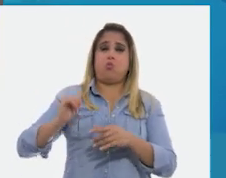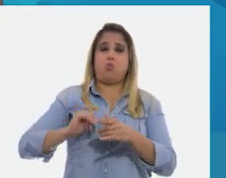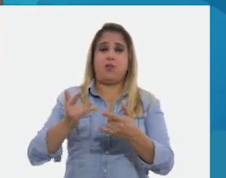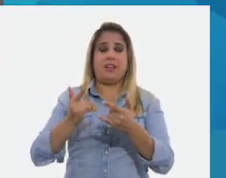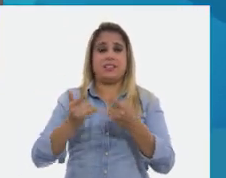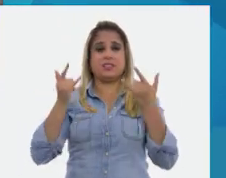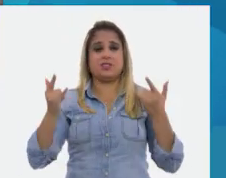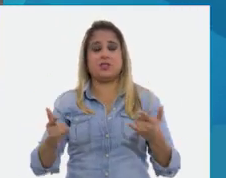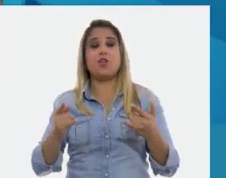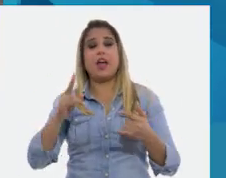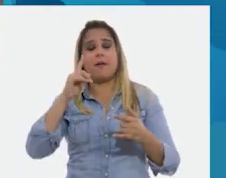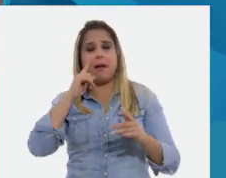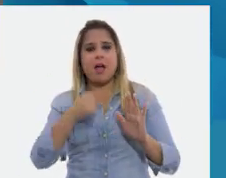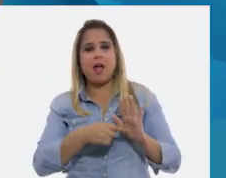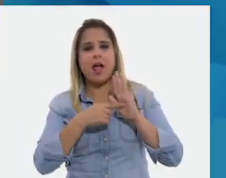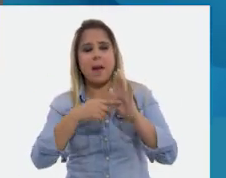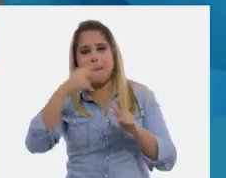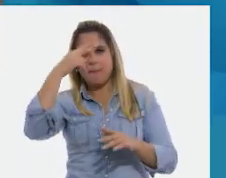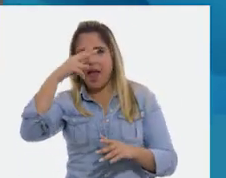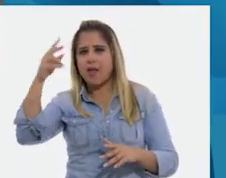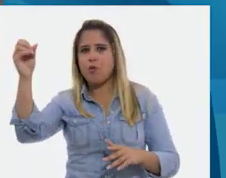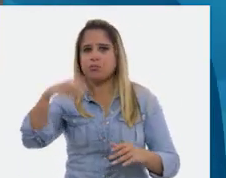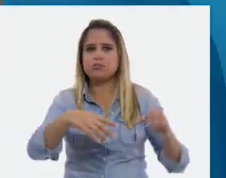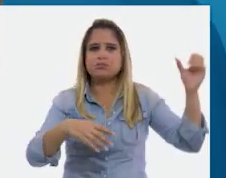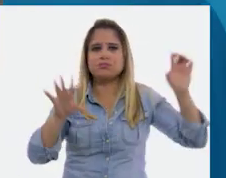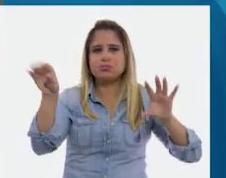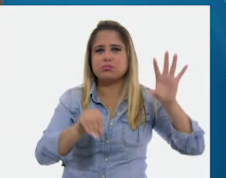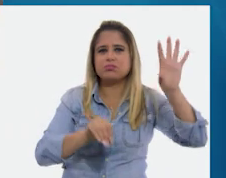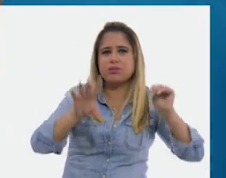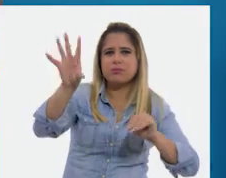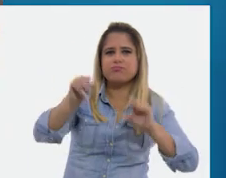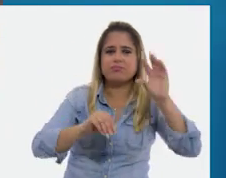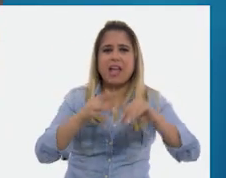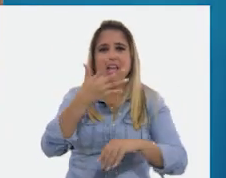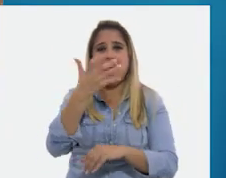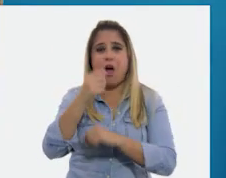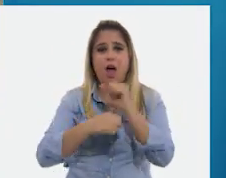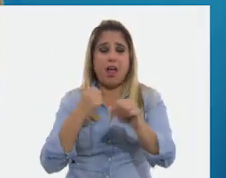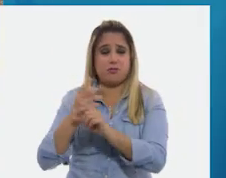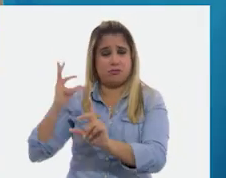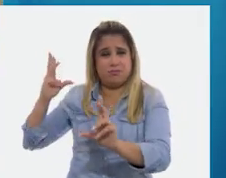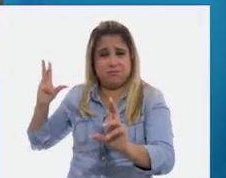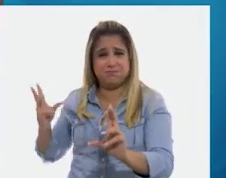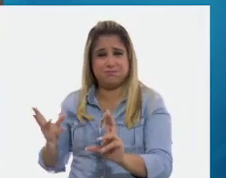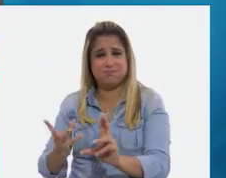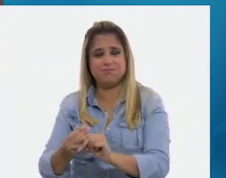distintas influencias que han llegado a México en los pasados 500 años.